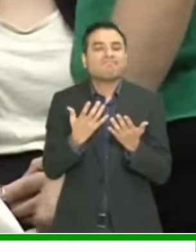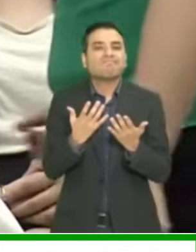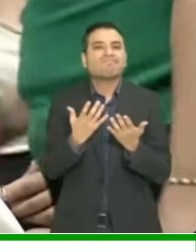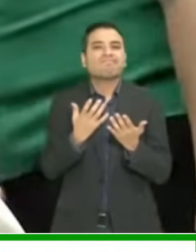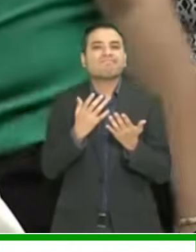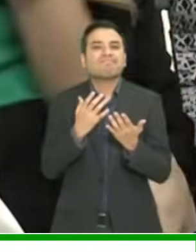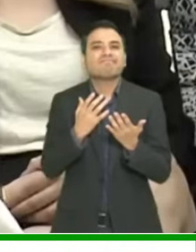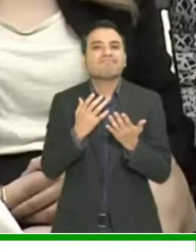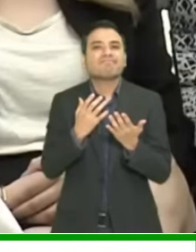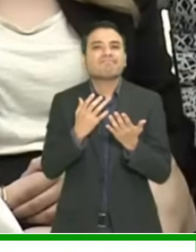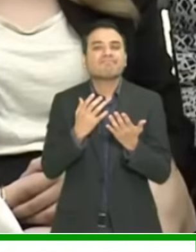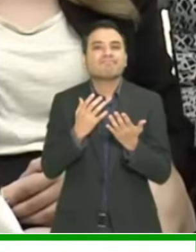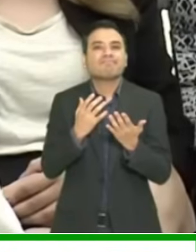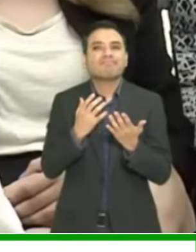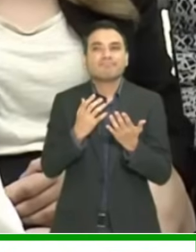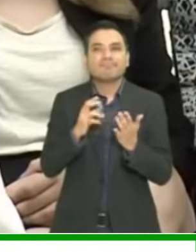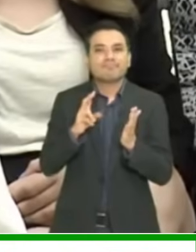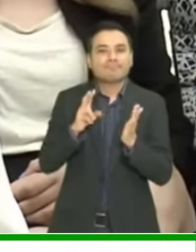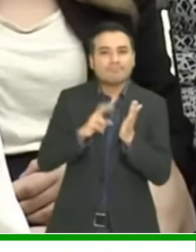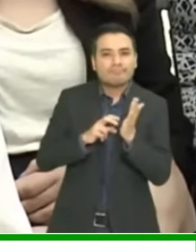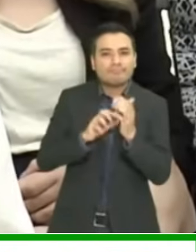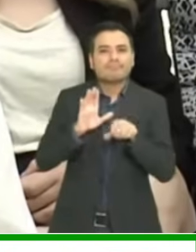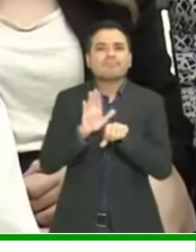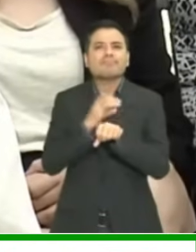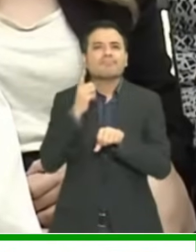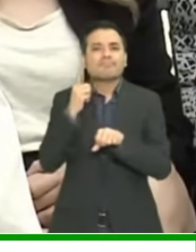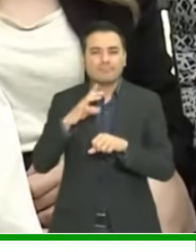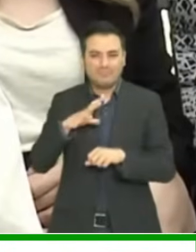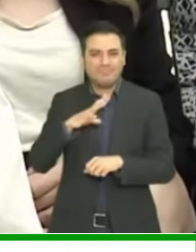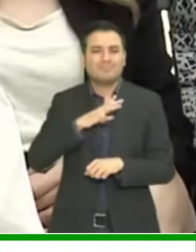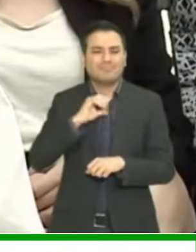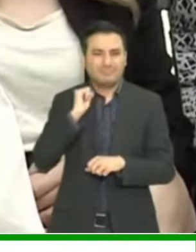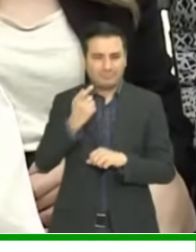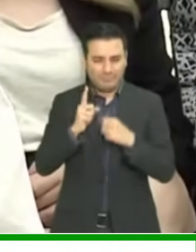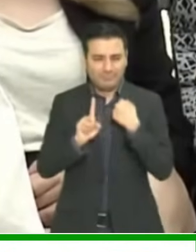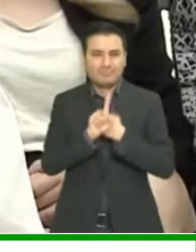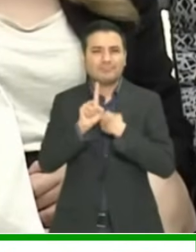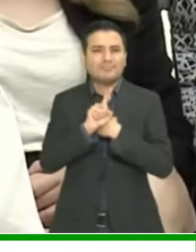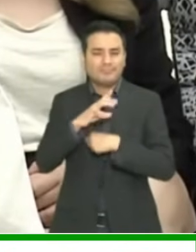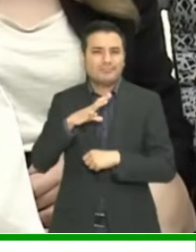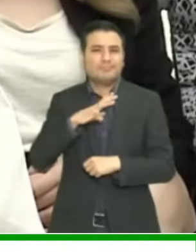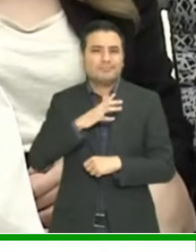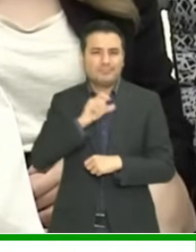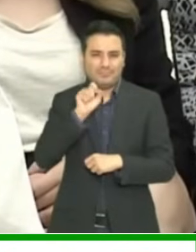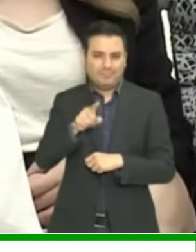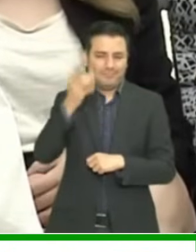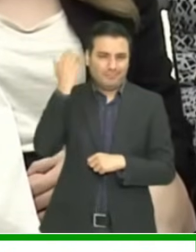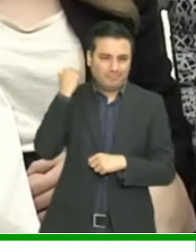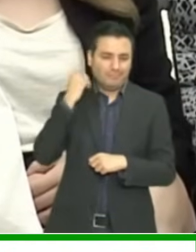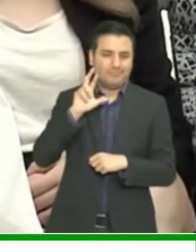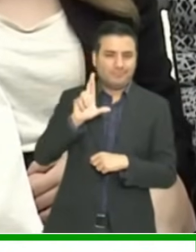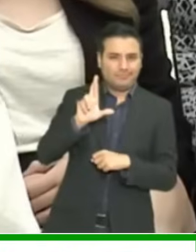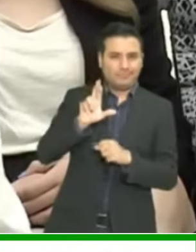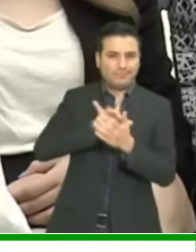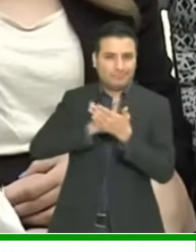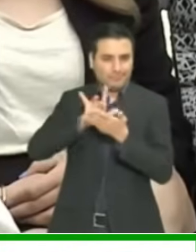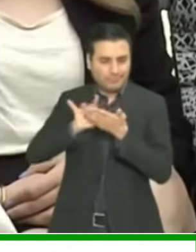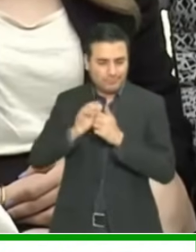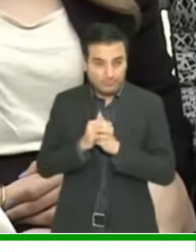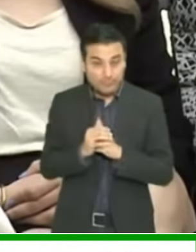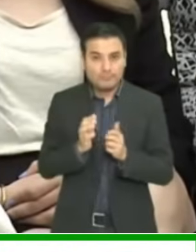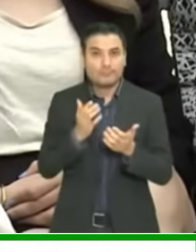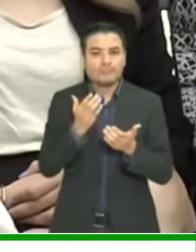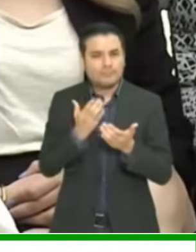lectura como irregular, ¿no? En la referencia a la votación a nuestra candidata Xóchitl Gálvez. Y este es el momento